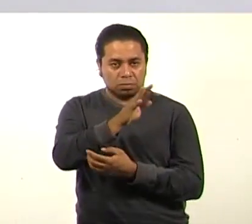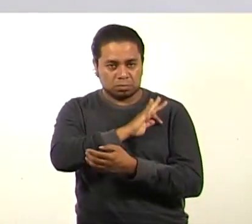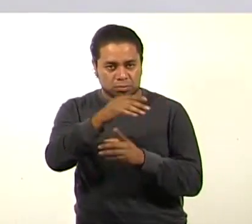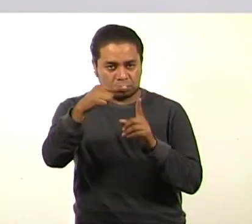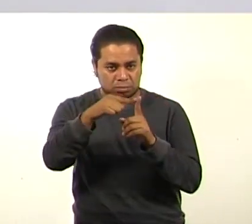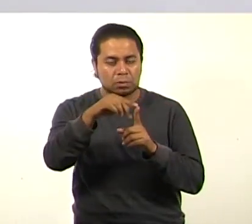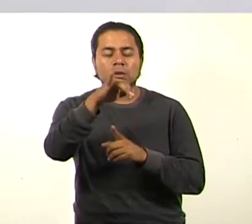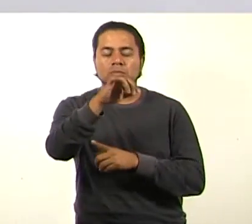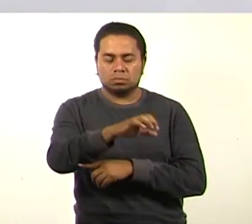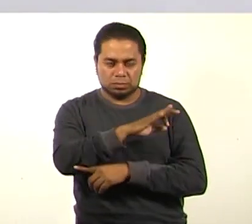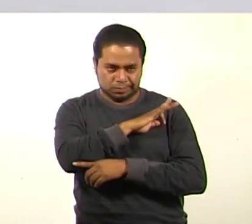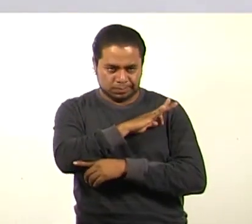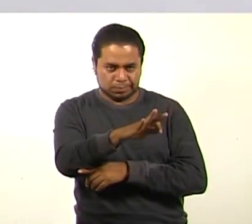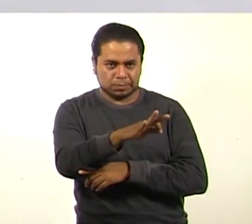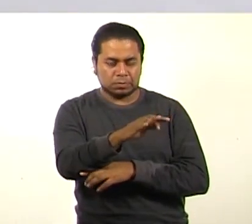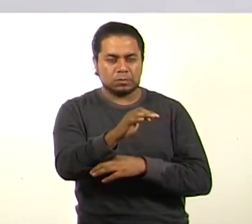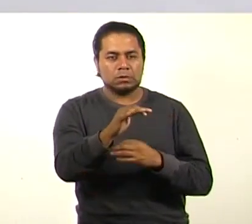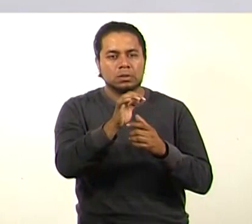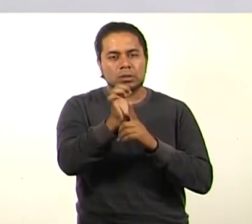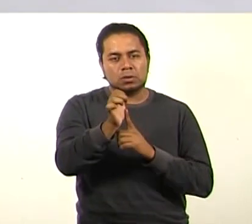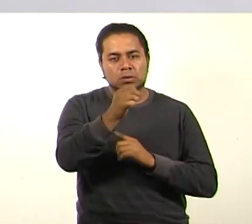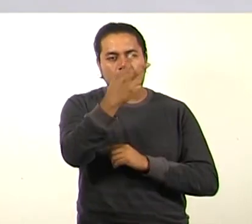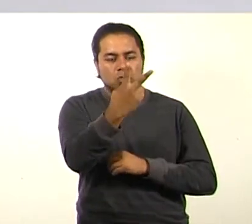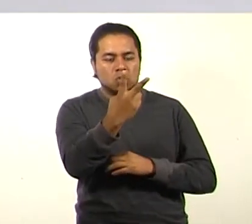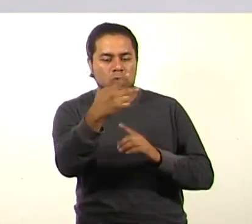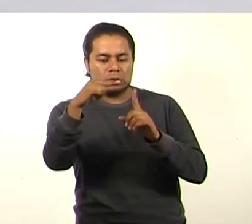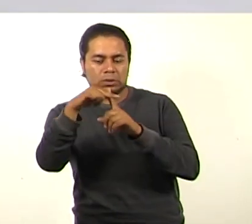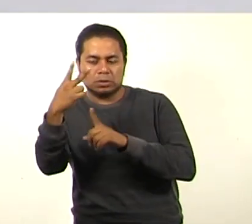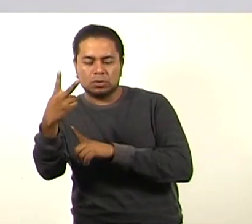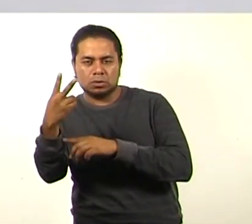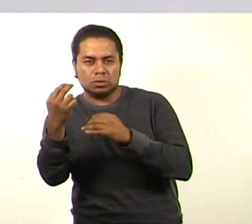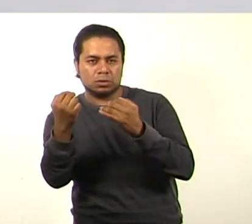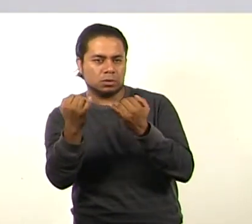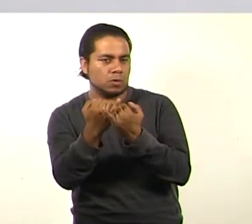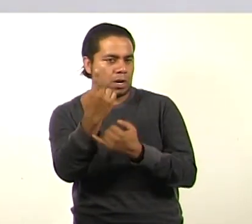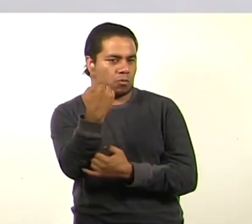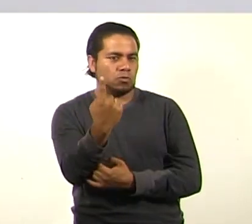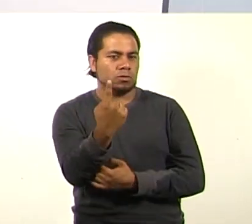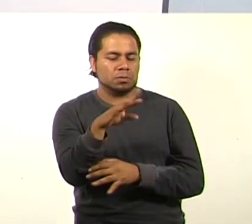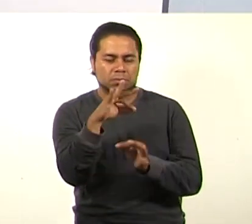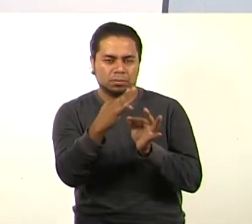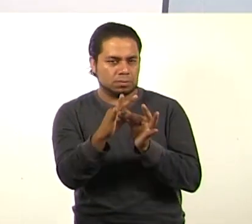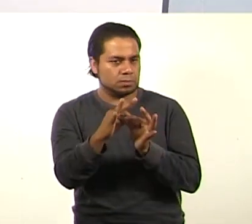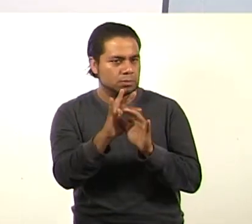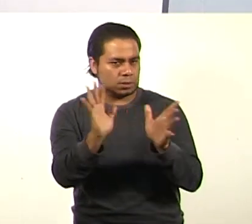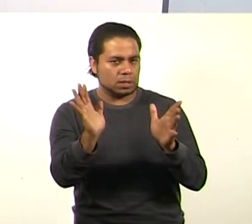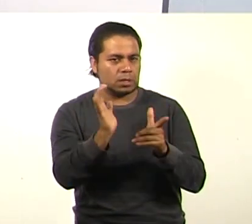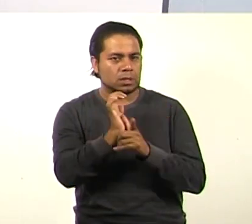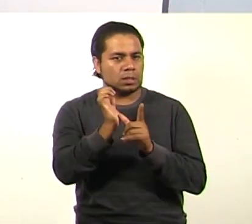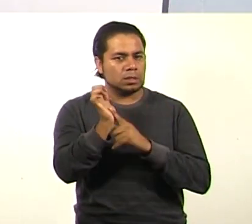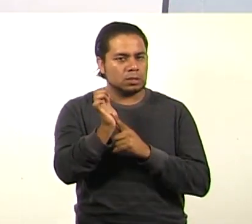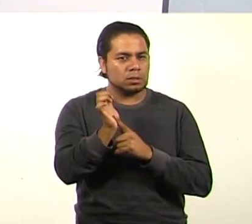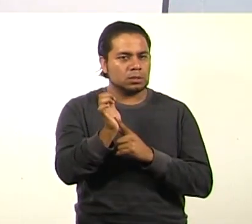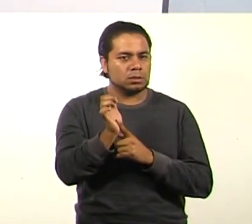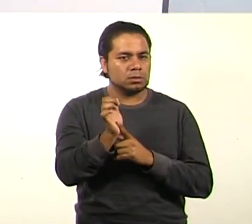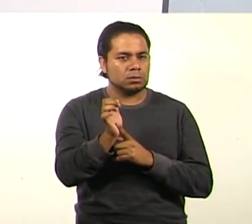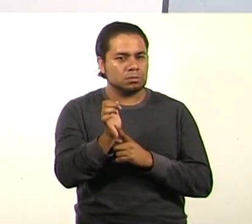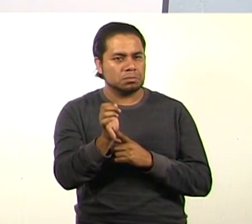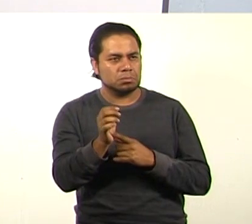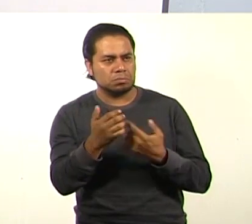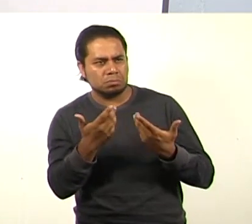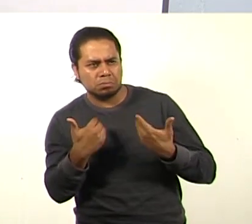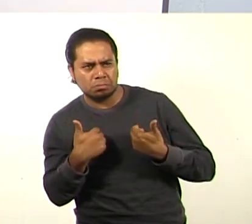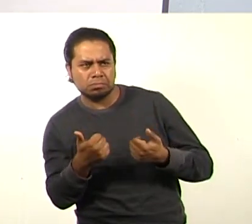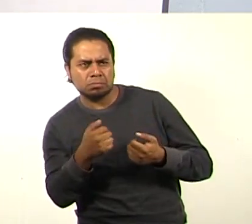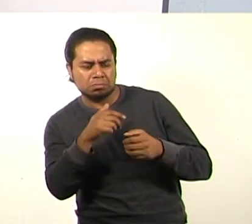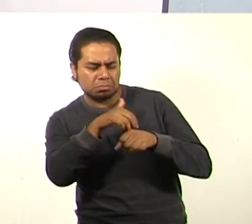Por supuesto que sí. Entonces, 2 entre 2 es 1 y terminamos. Entonces, el número común múltiplo, ustedes se preguntarán, ¿cuál